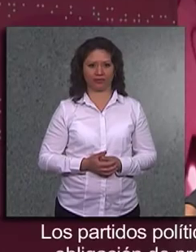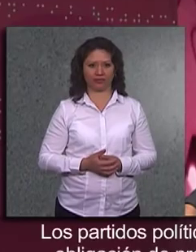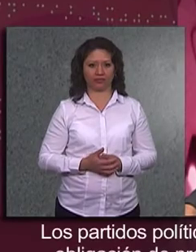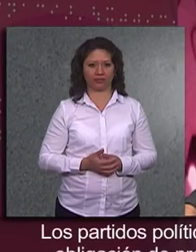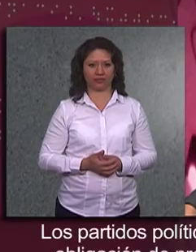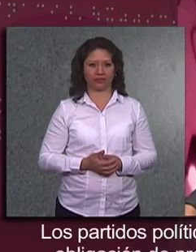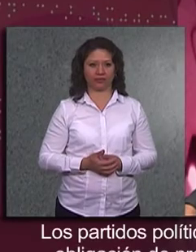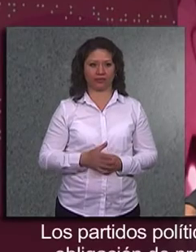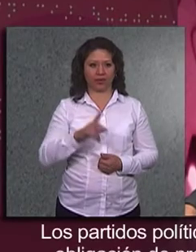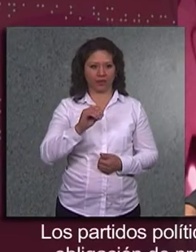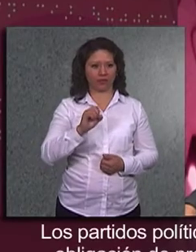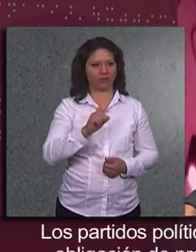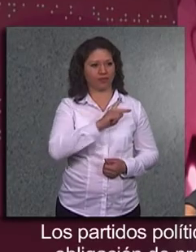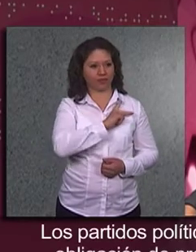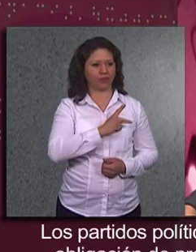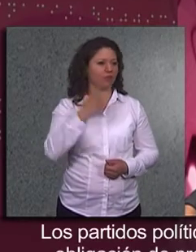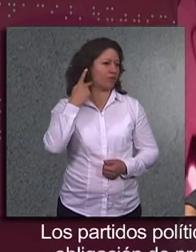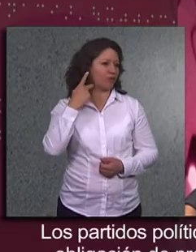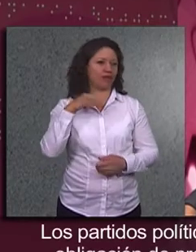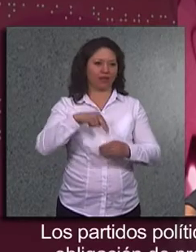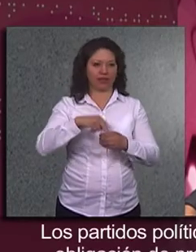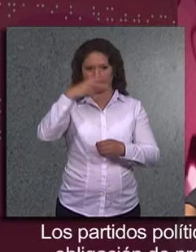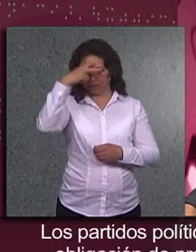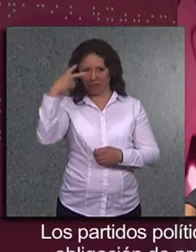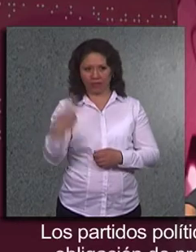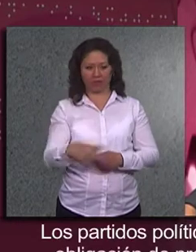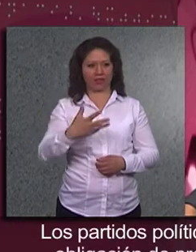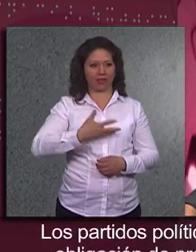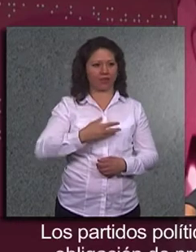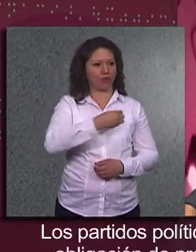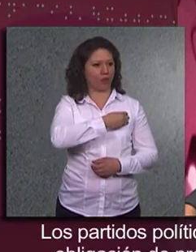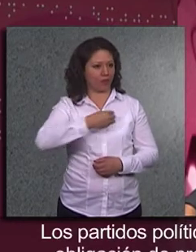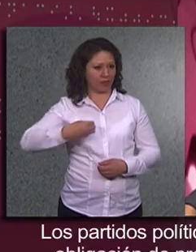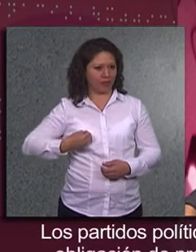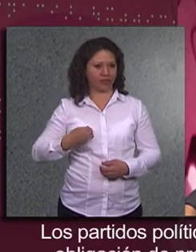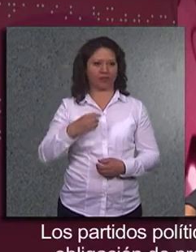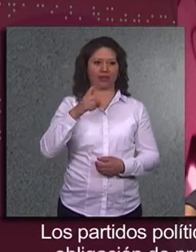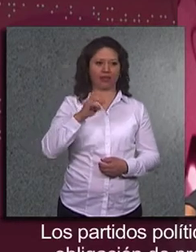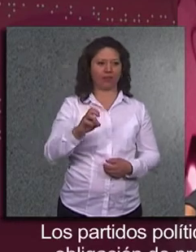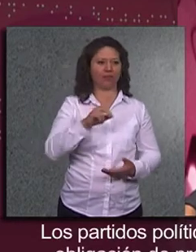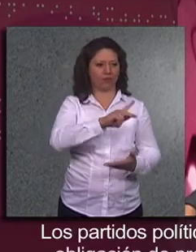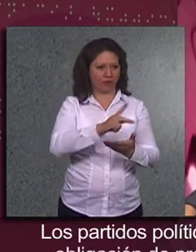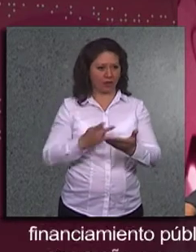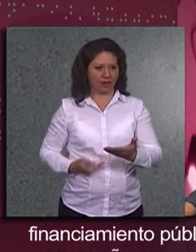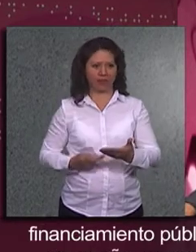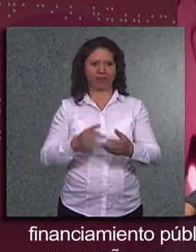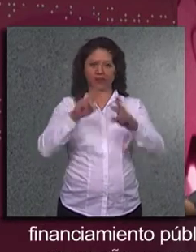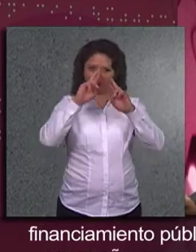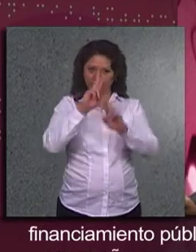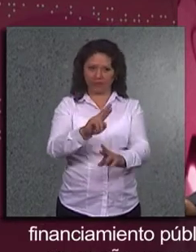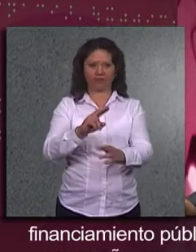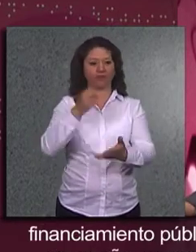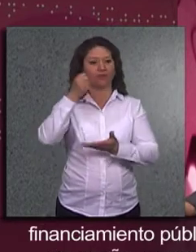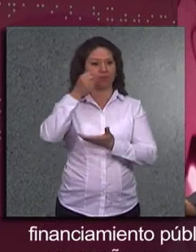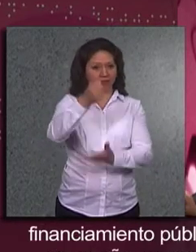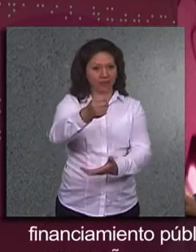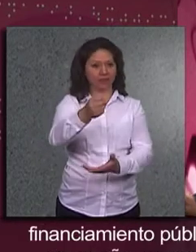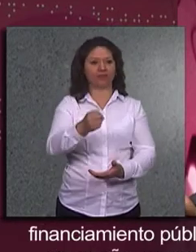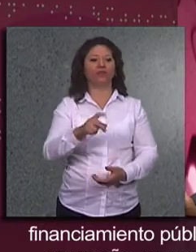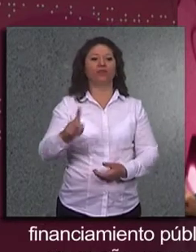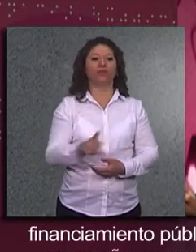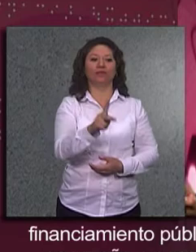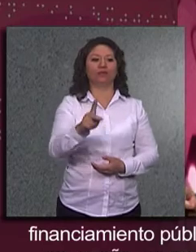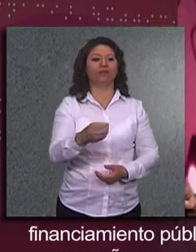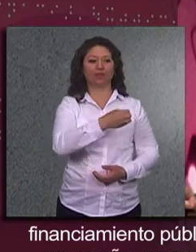los partidos políticos en méxico tienen la obligación de programar respecto del financiamiento público ordinario